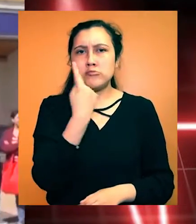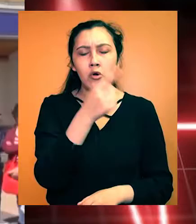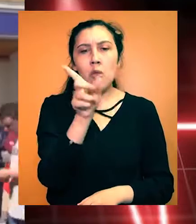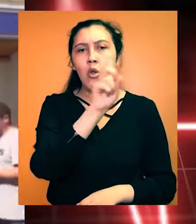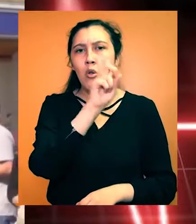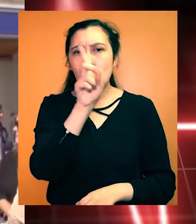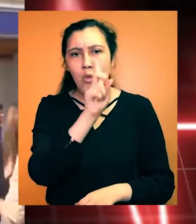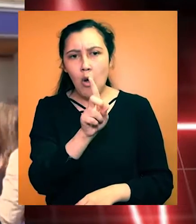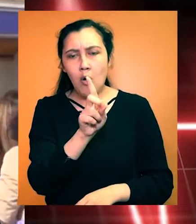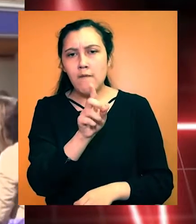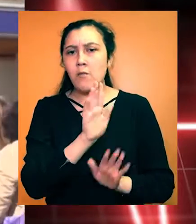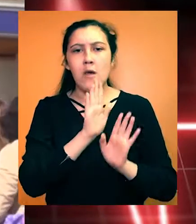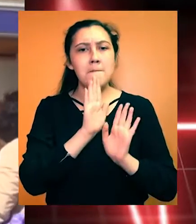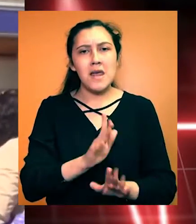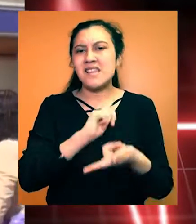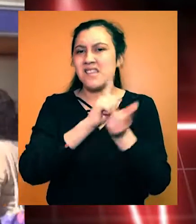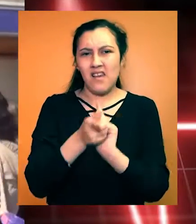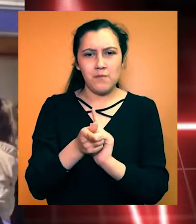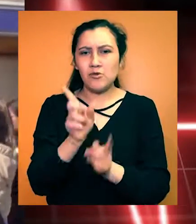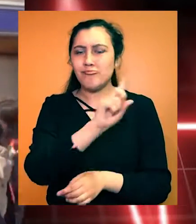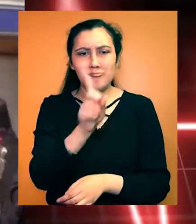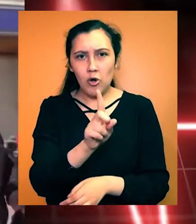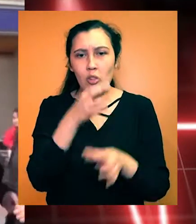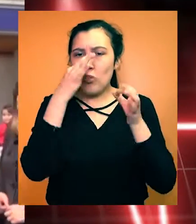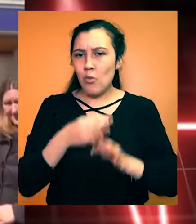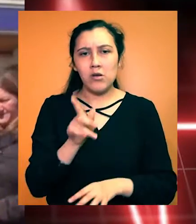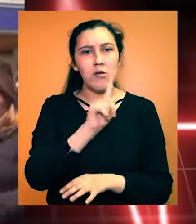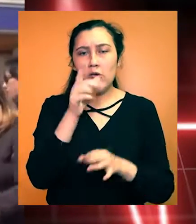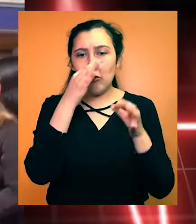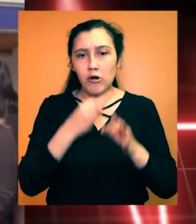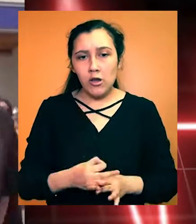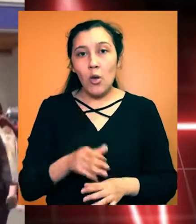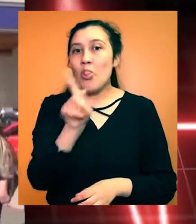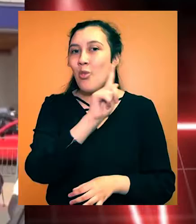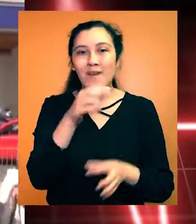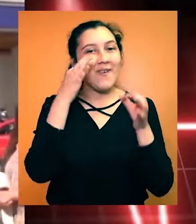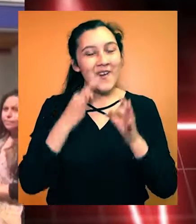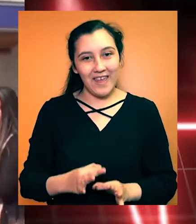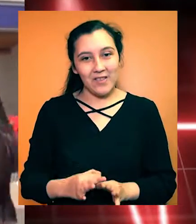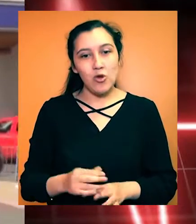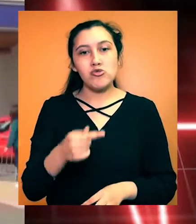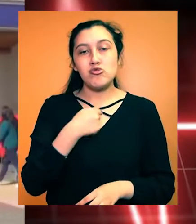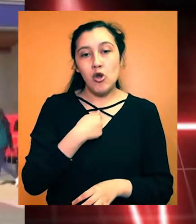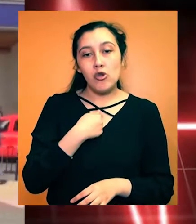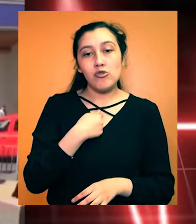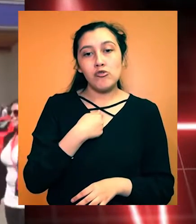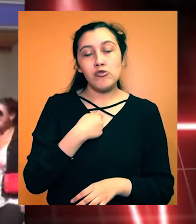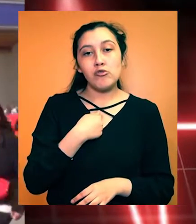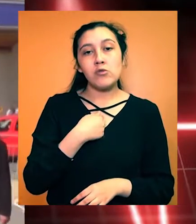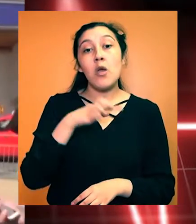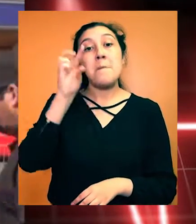le vamos a aguantar que hagan este tipo de cambio. Además, no es correcto, nada más, la palabra es esa, no es correcto. Yo